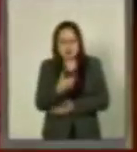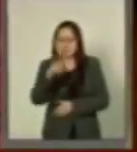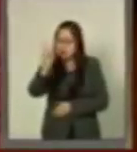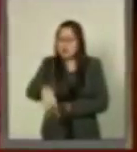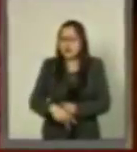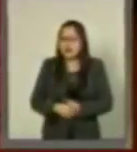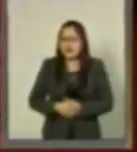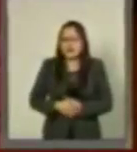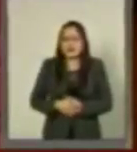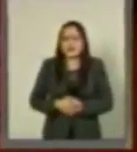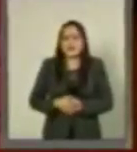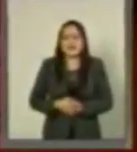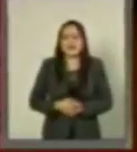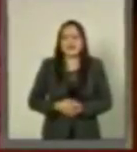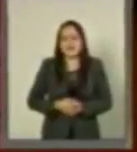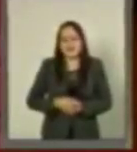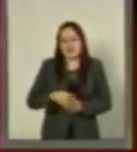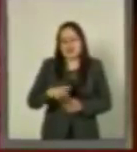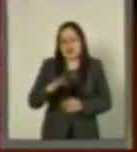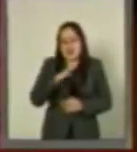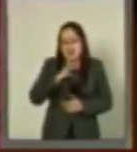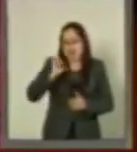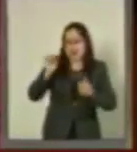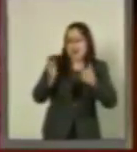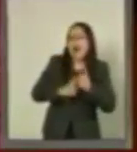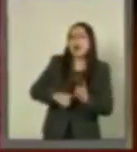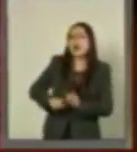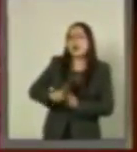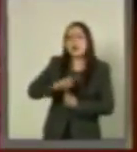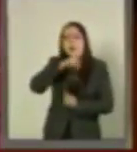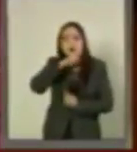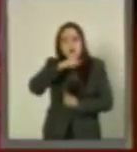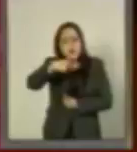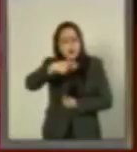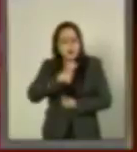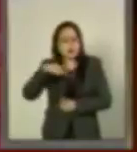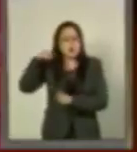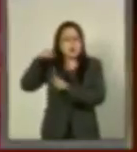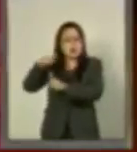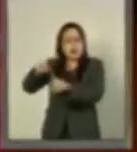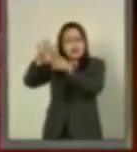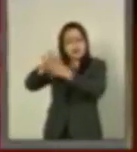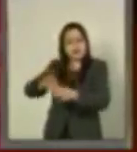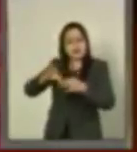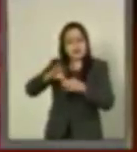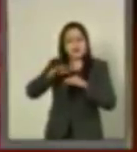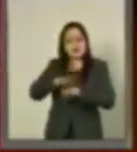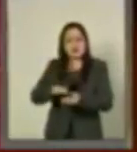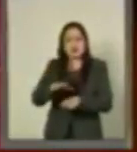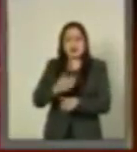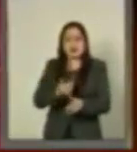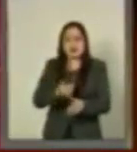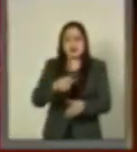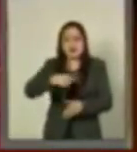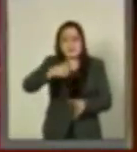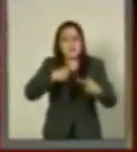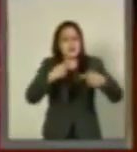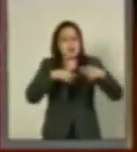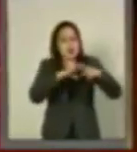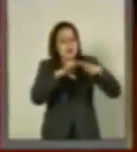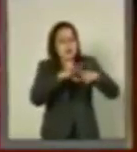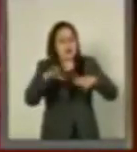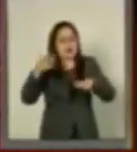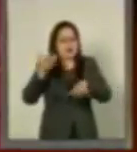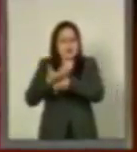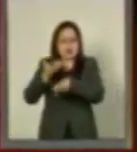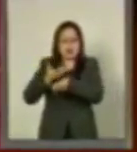Hay una situación que me preocupa también, que es, usted habla de los expulsados de Estados Unidos. Estoy